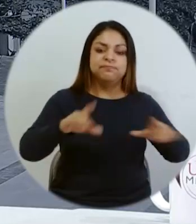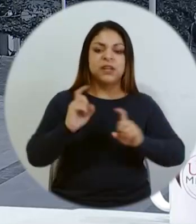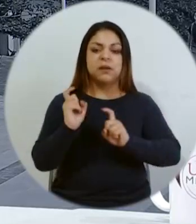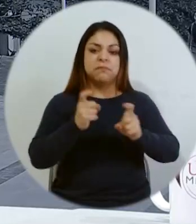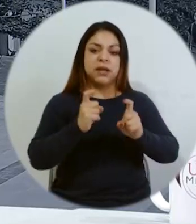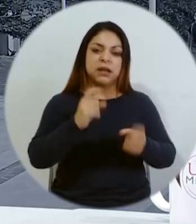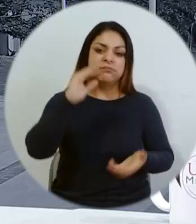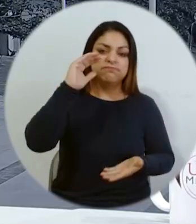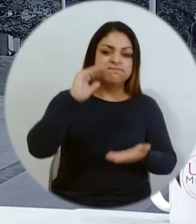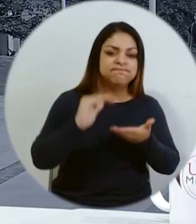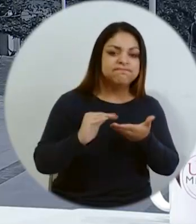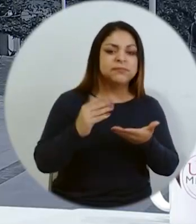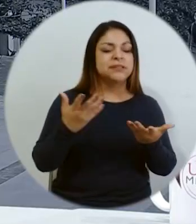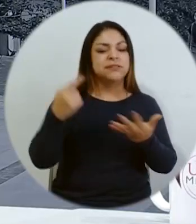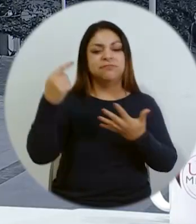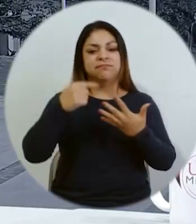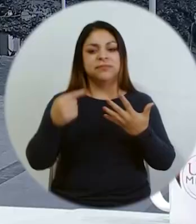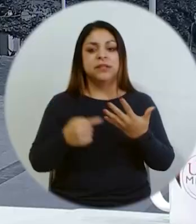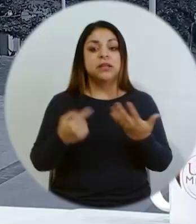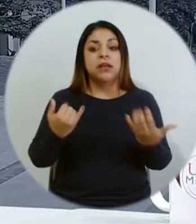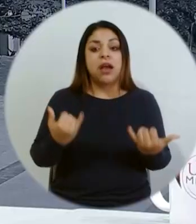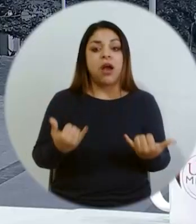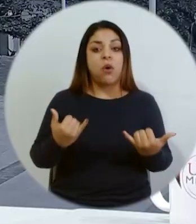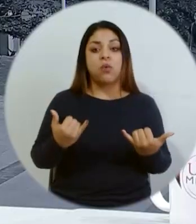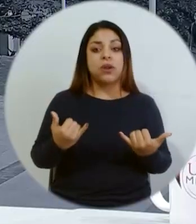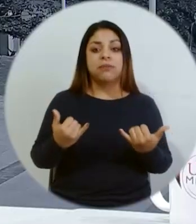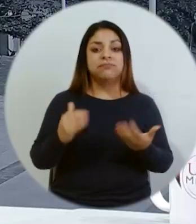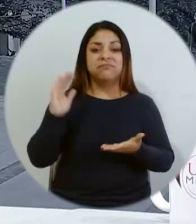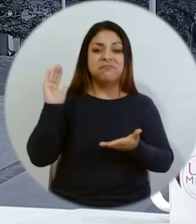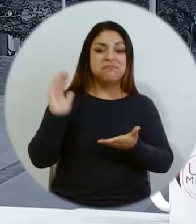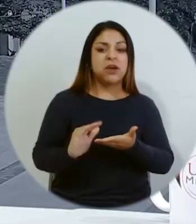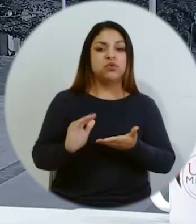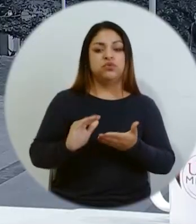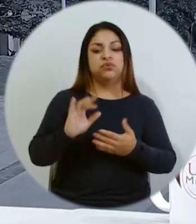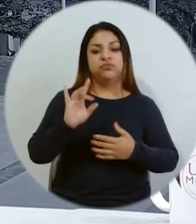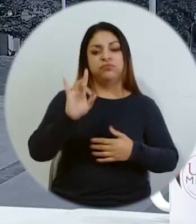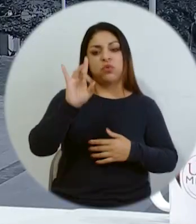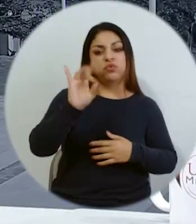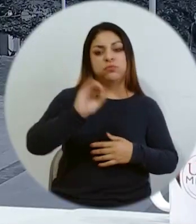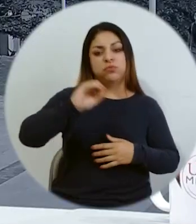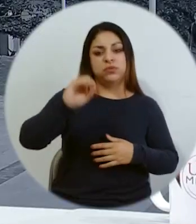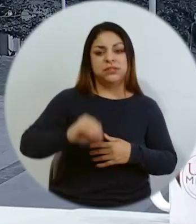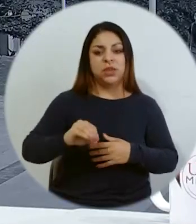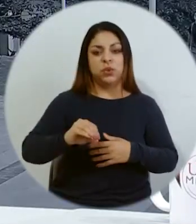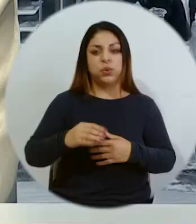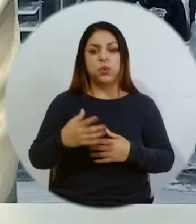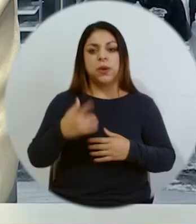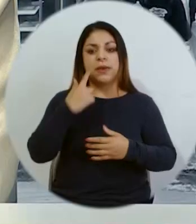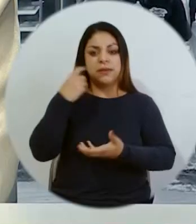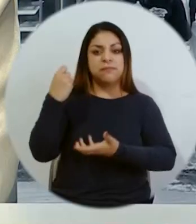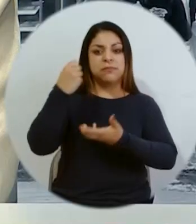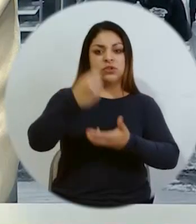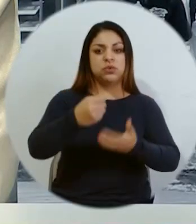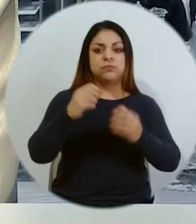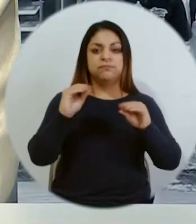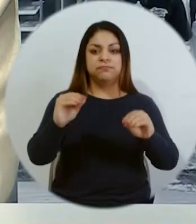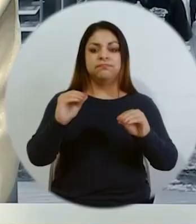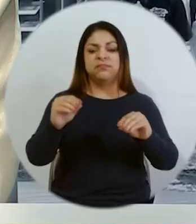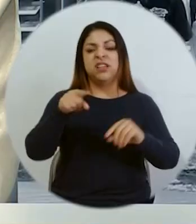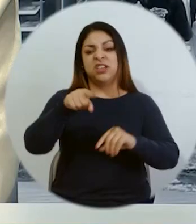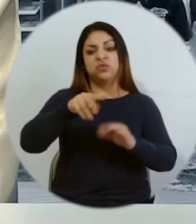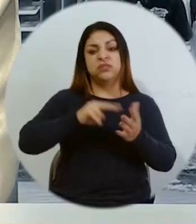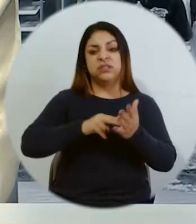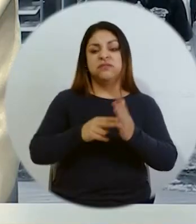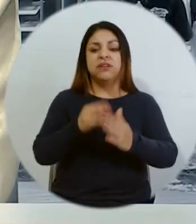reduciendo sistemáticamente y cada vez nos alejamos más de cumplir el 8% en la inversión de la educación. Esto lo que produce es un deterioro